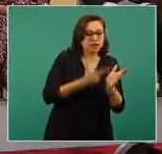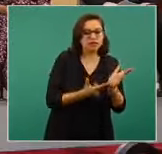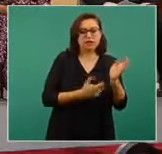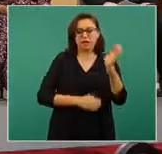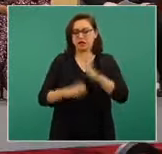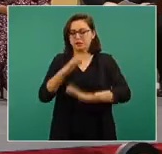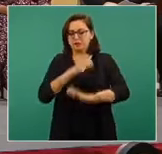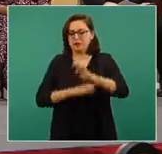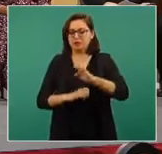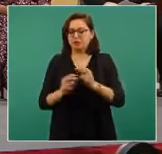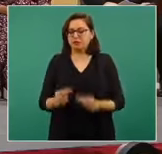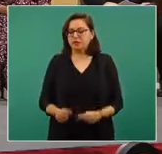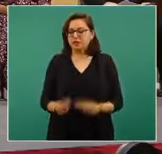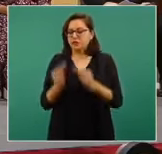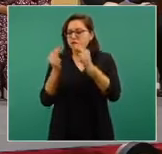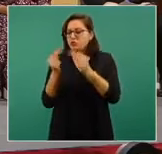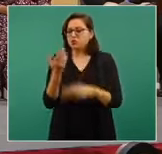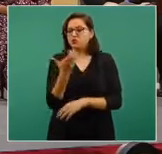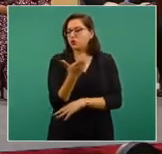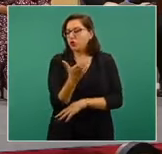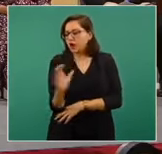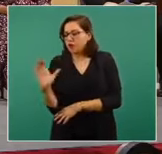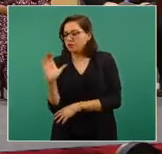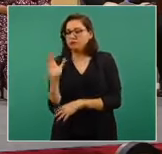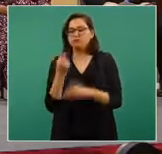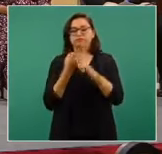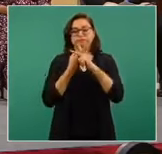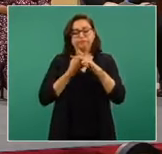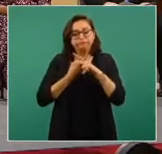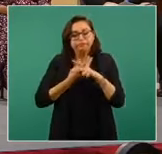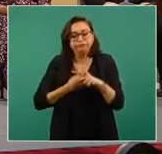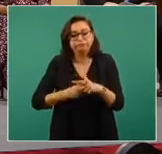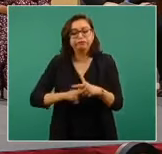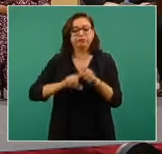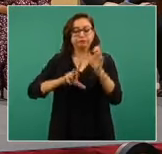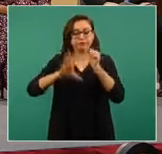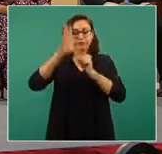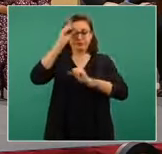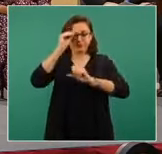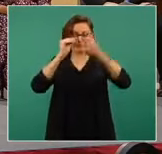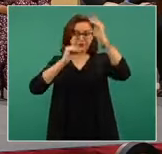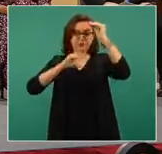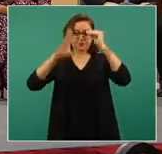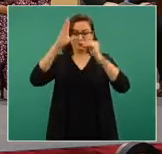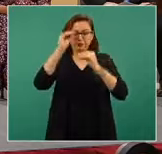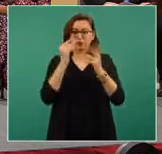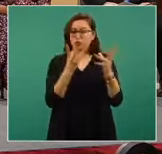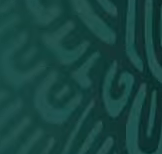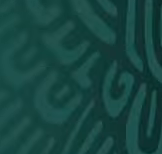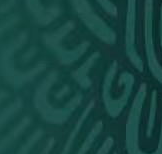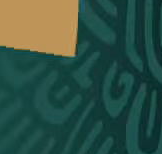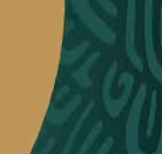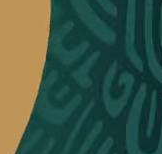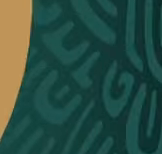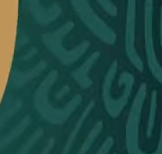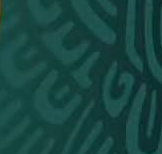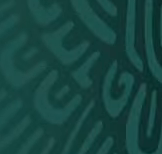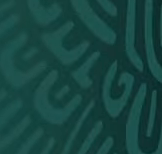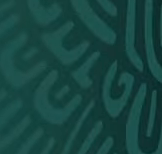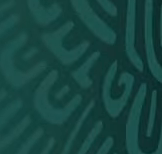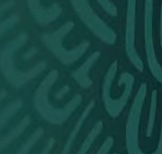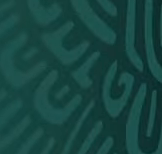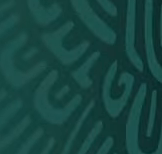de Victoria Esperanza Salazar, mujer salvadoreña asesinada por la policía municipal de Tulum, Quintana Roo, y señaló que